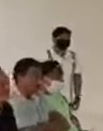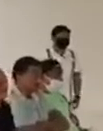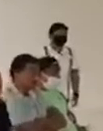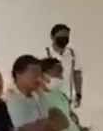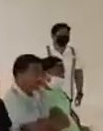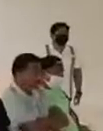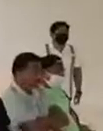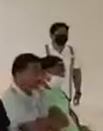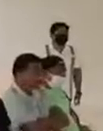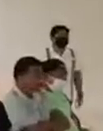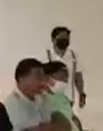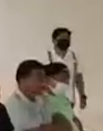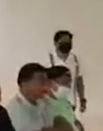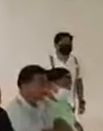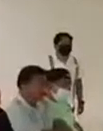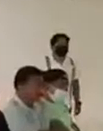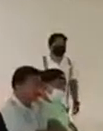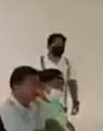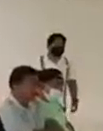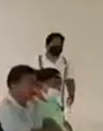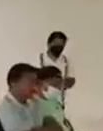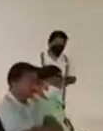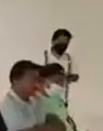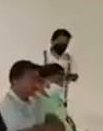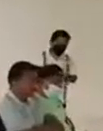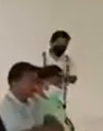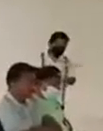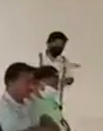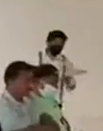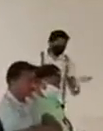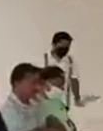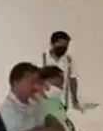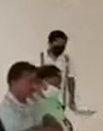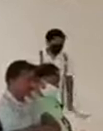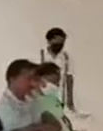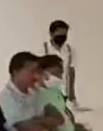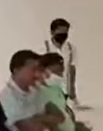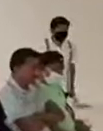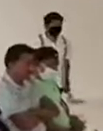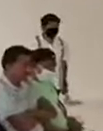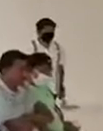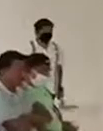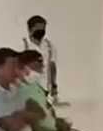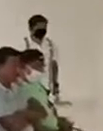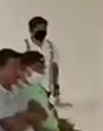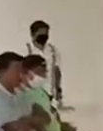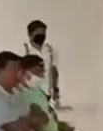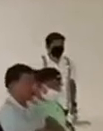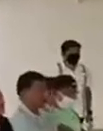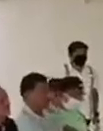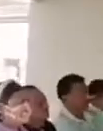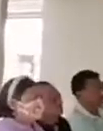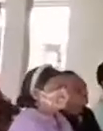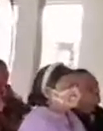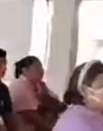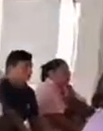de Paso Maza, gobernador del Estado de México. El licenciado Julio Ramón de Chávez